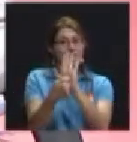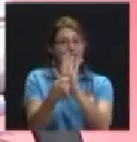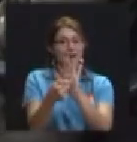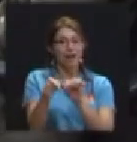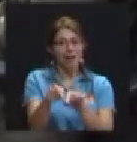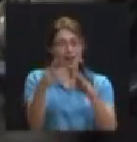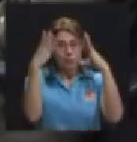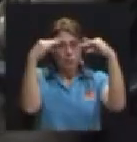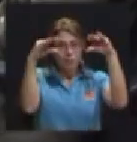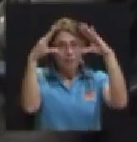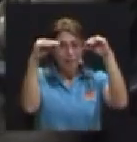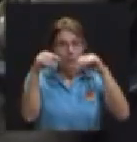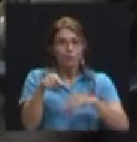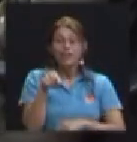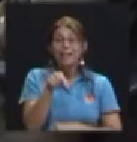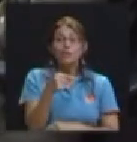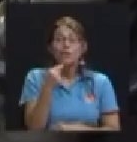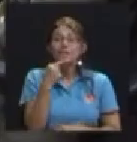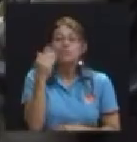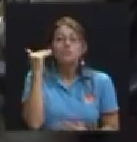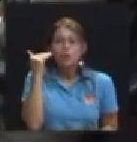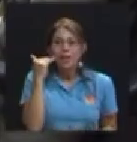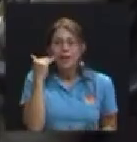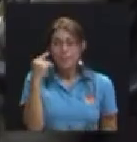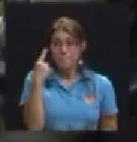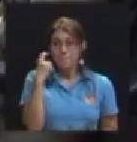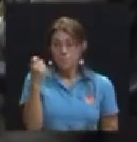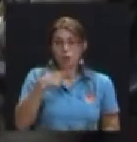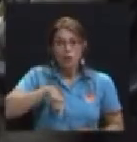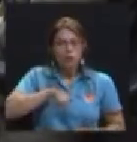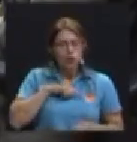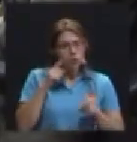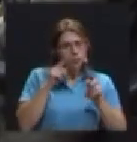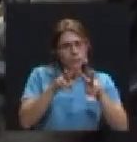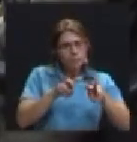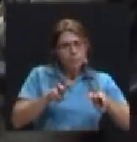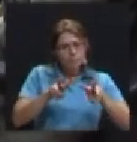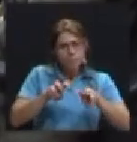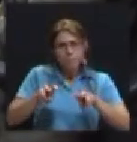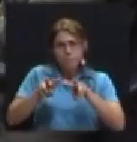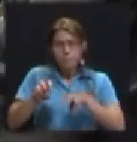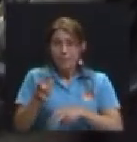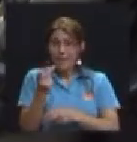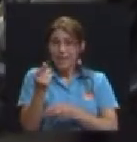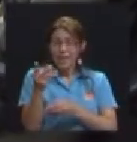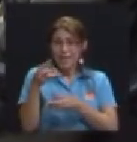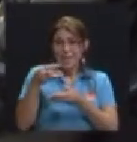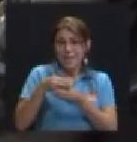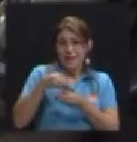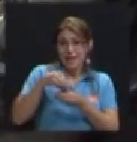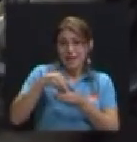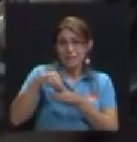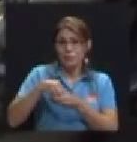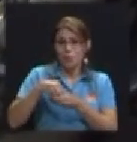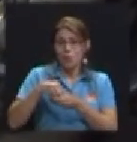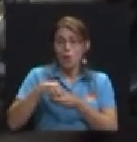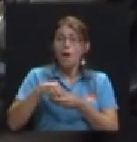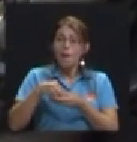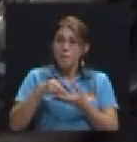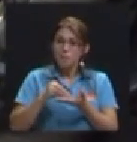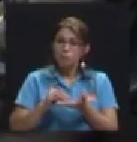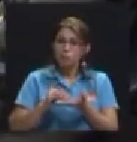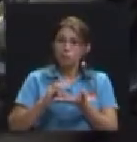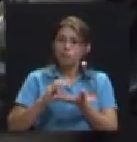decimos? Bueno, porque al analizar el ingreso de los hogares vemos cómo el ingreso ha tenido un